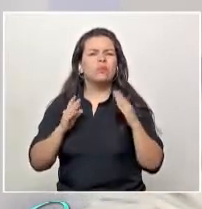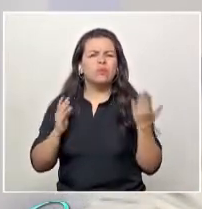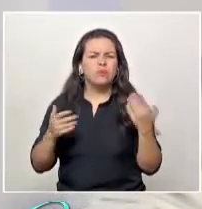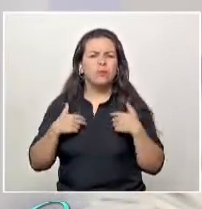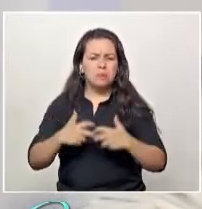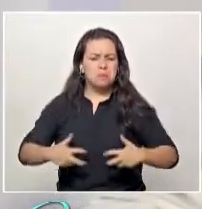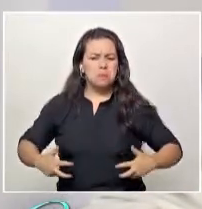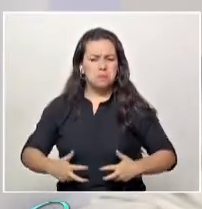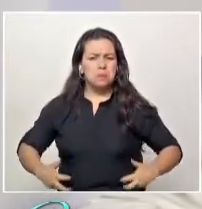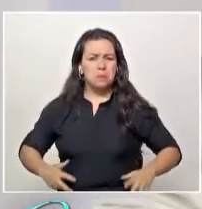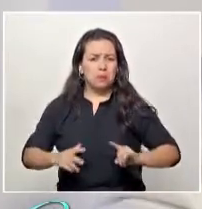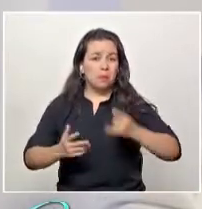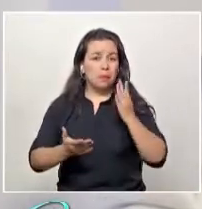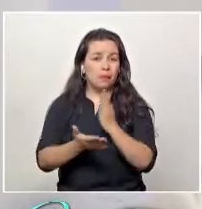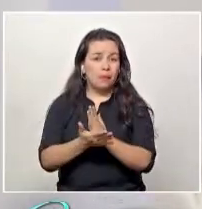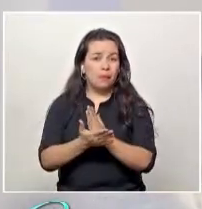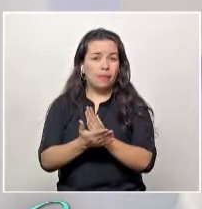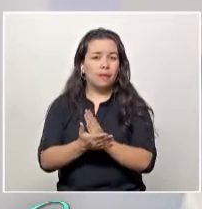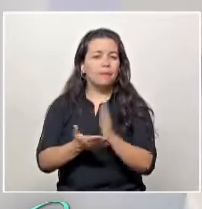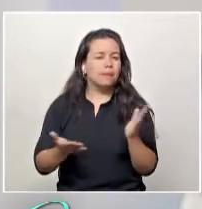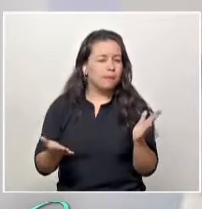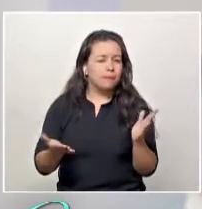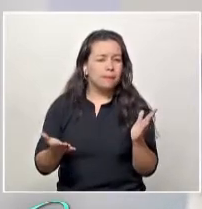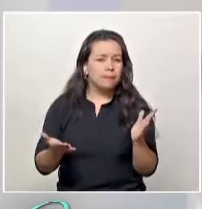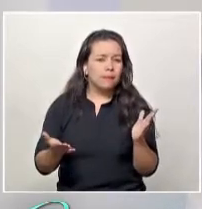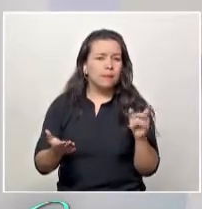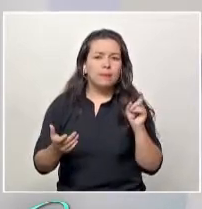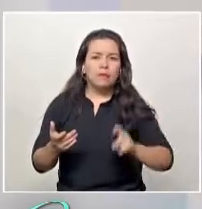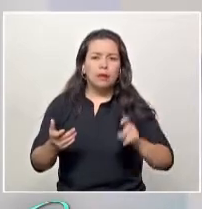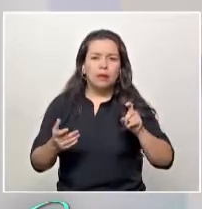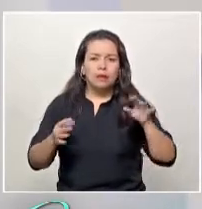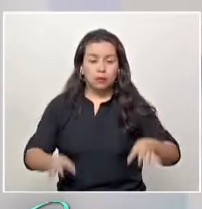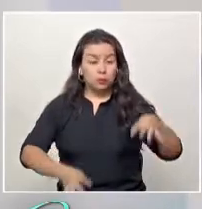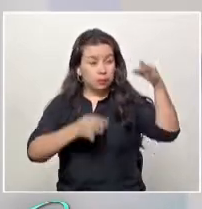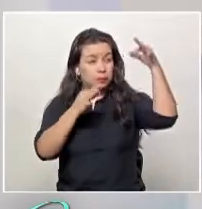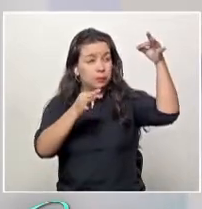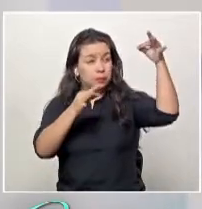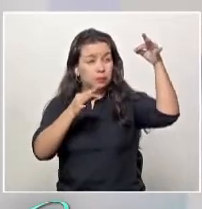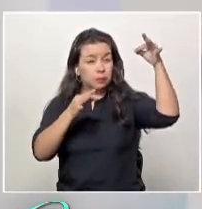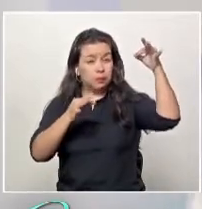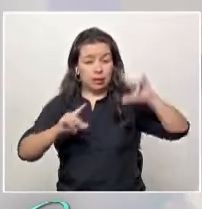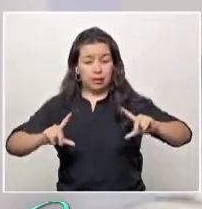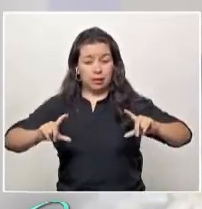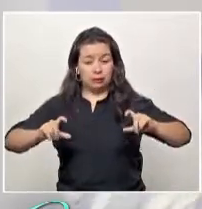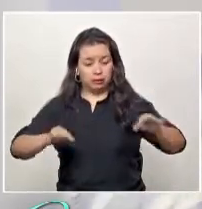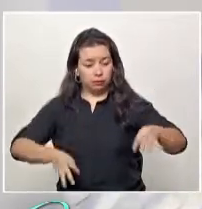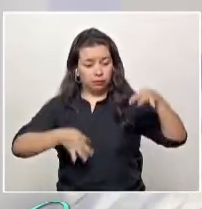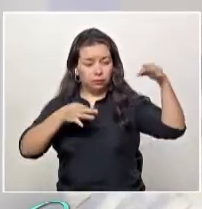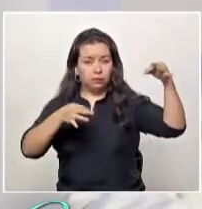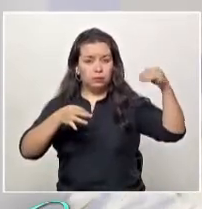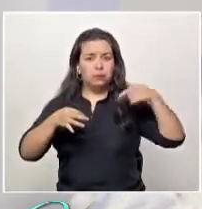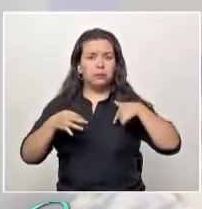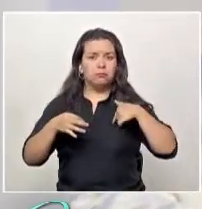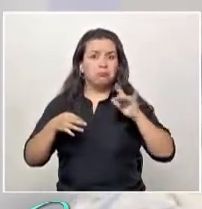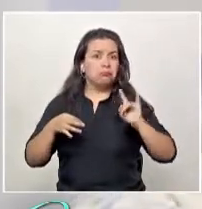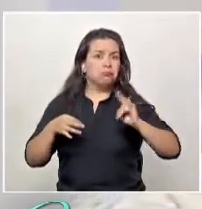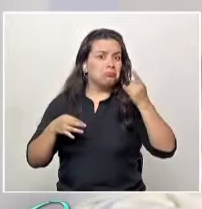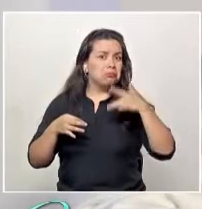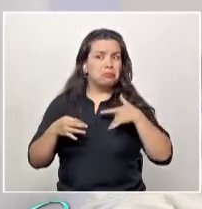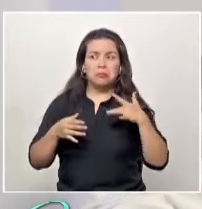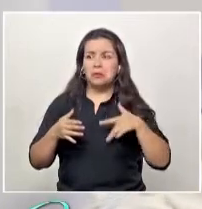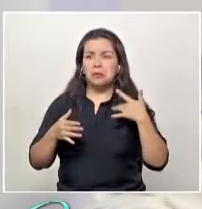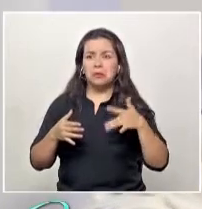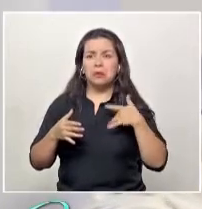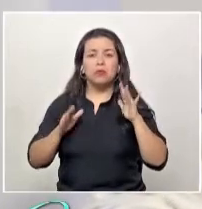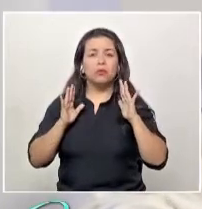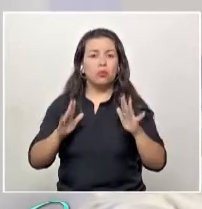de las costillas. Entonces uno tiene que buscar radiografías Porque es que a mí se me puede manifestar el dolor